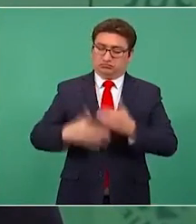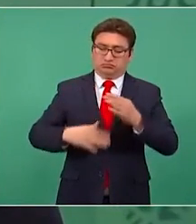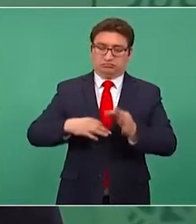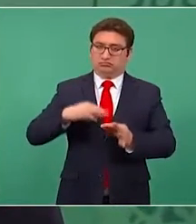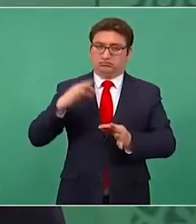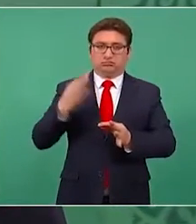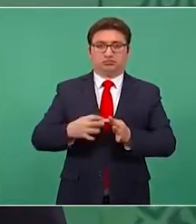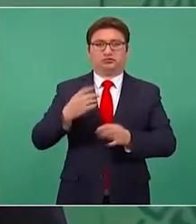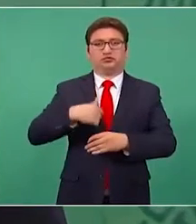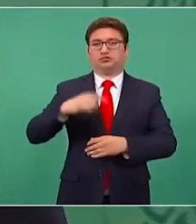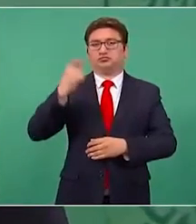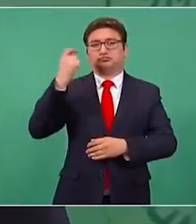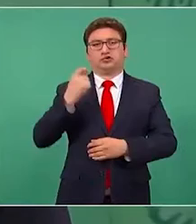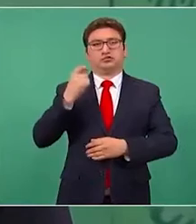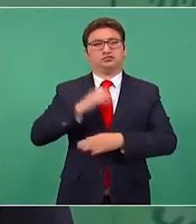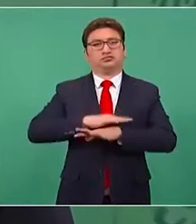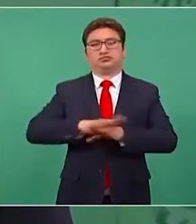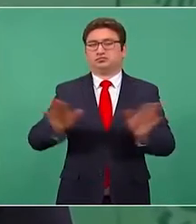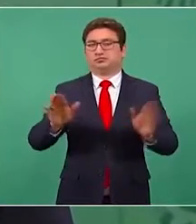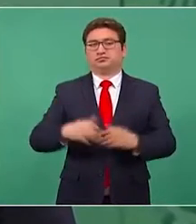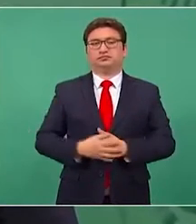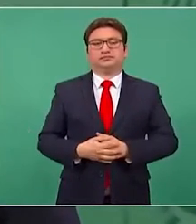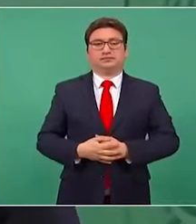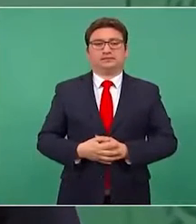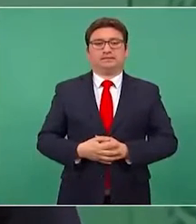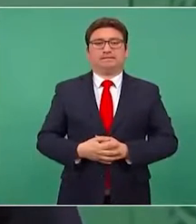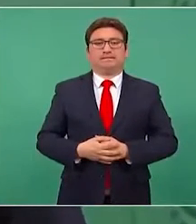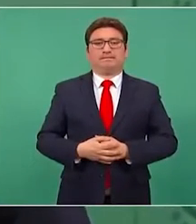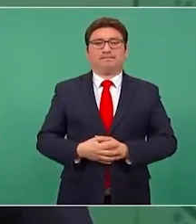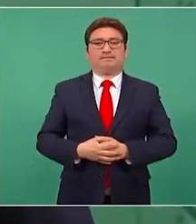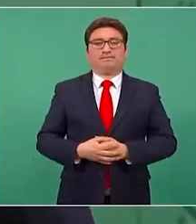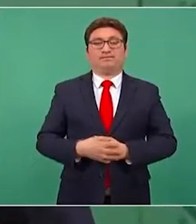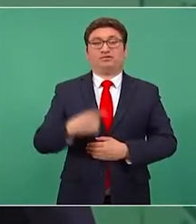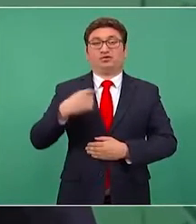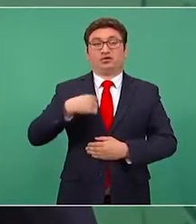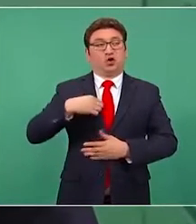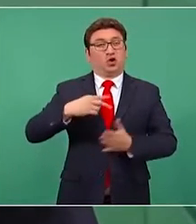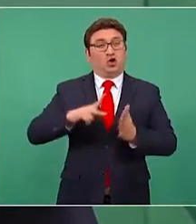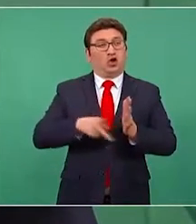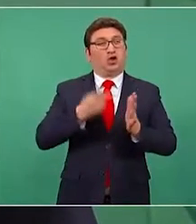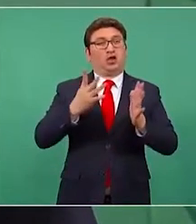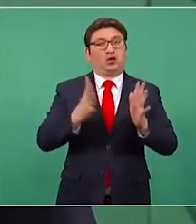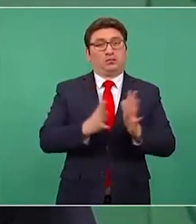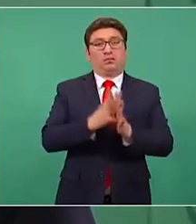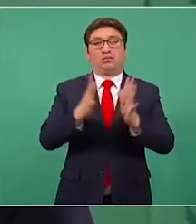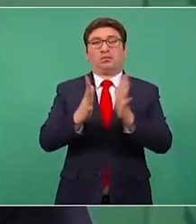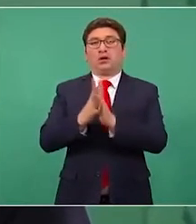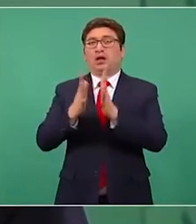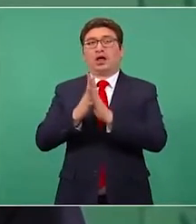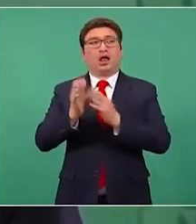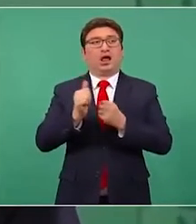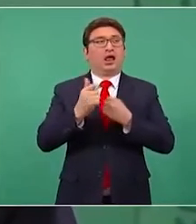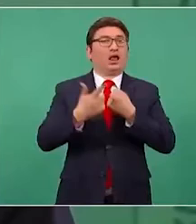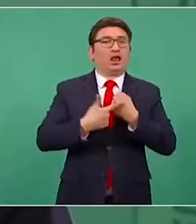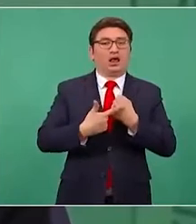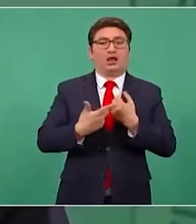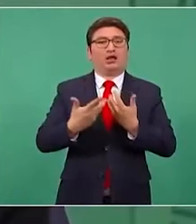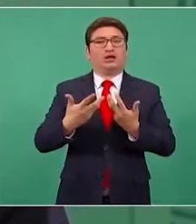he dicho que no vuelvo a participar en